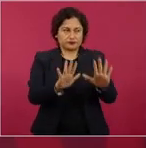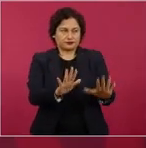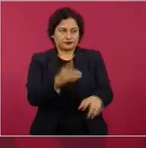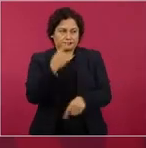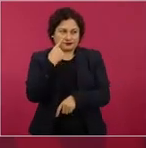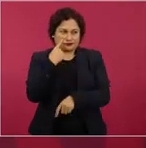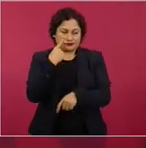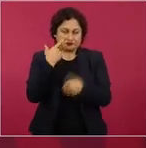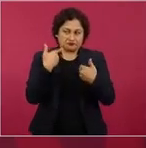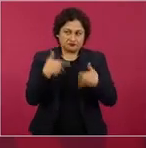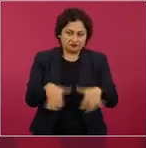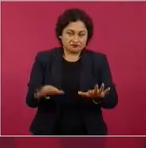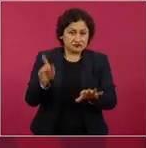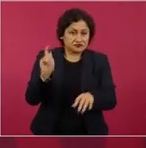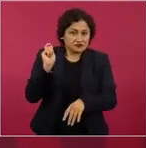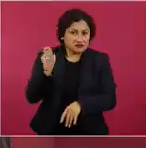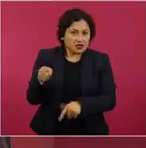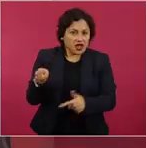blancos,